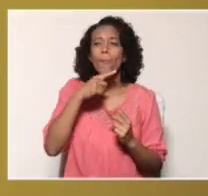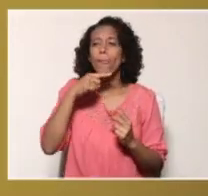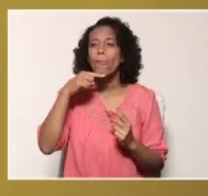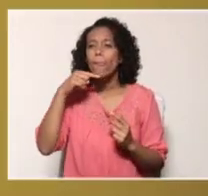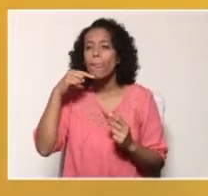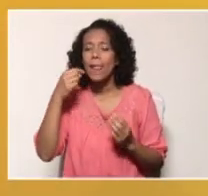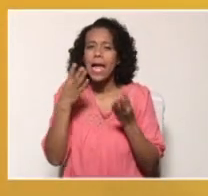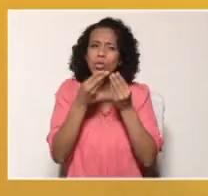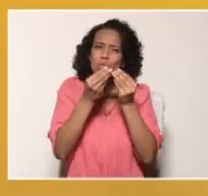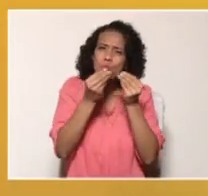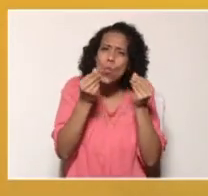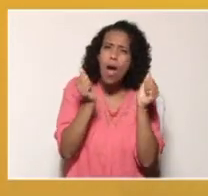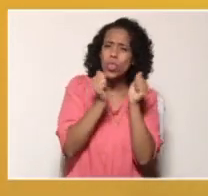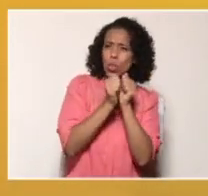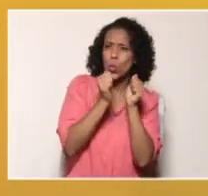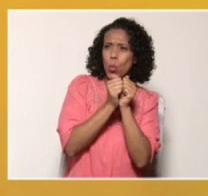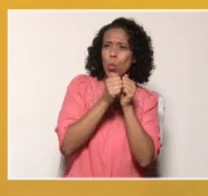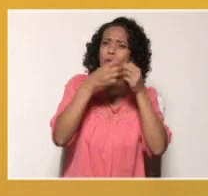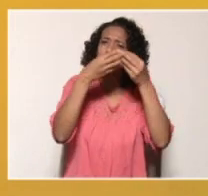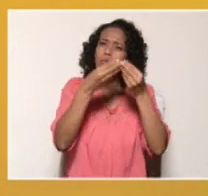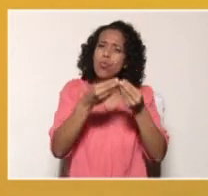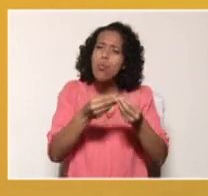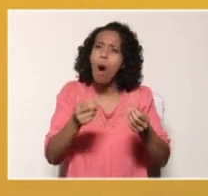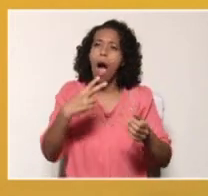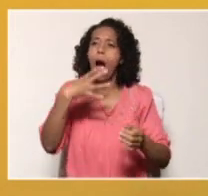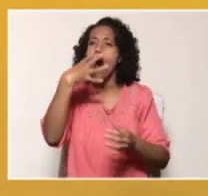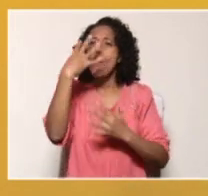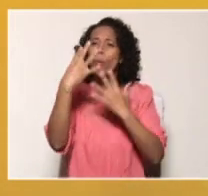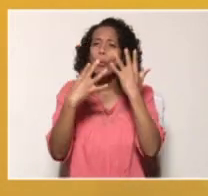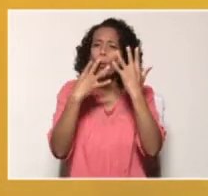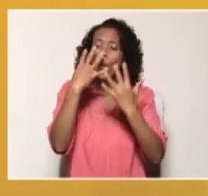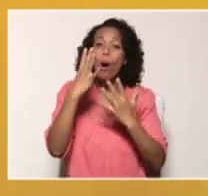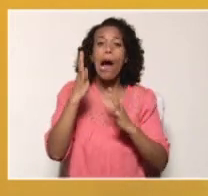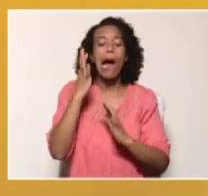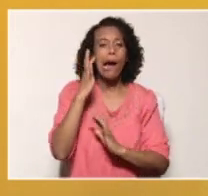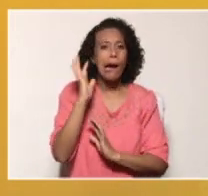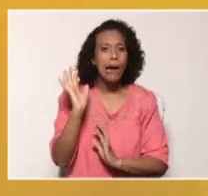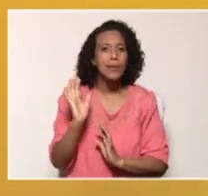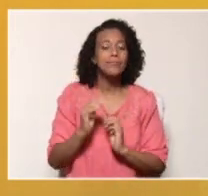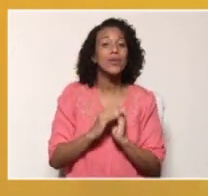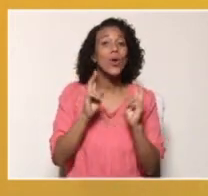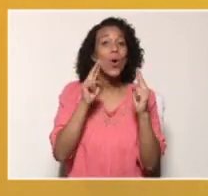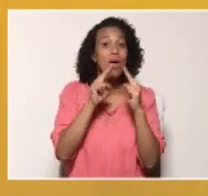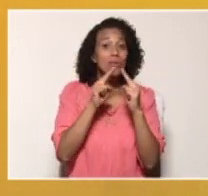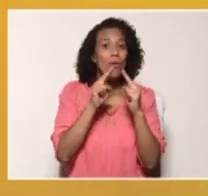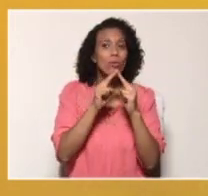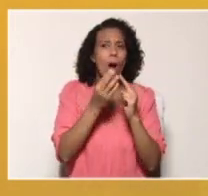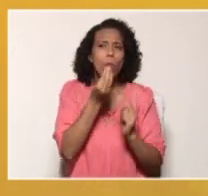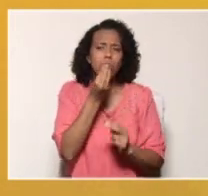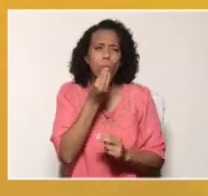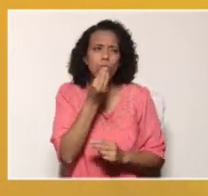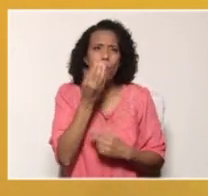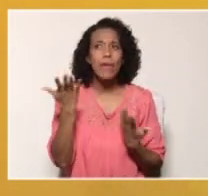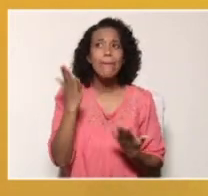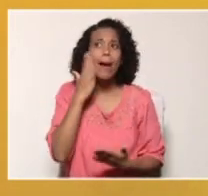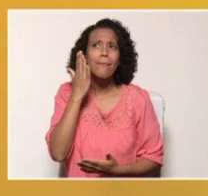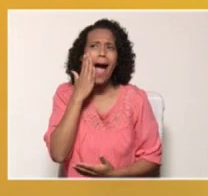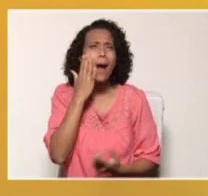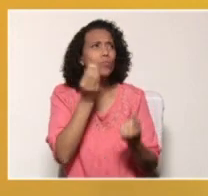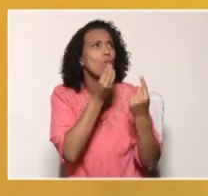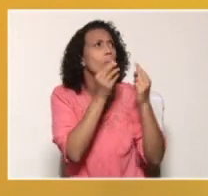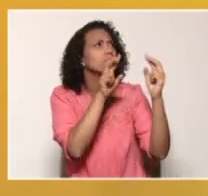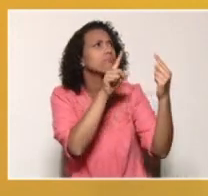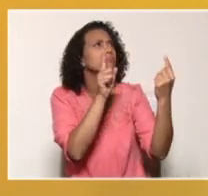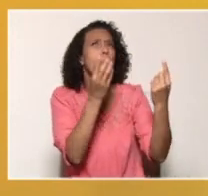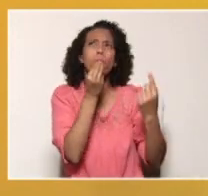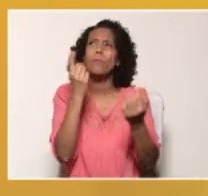sabores, texturas. Además de eso, le va a permitir que conozca qué come la mamá, qué come el papá,